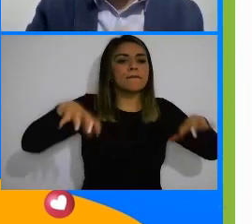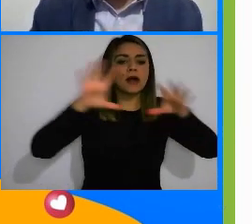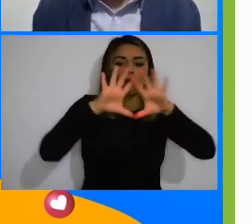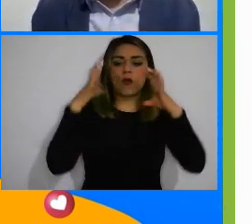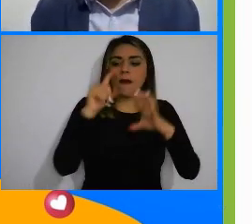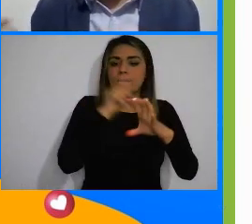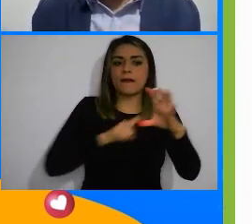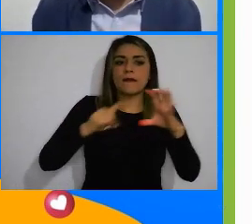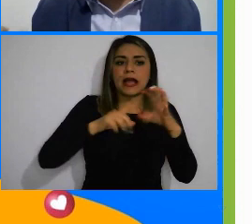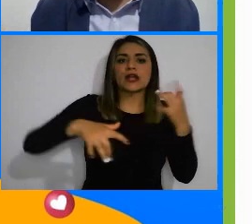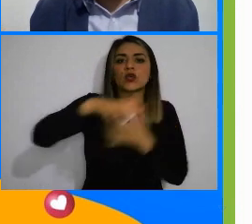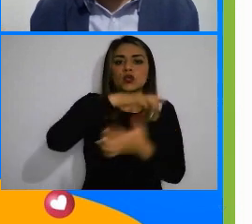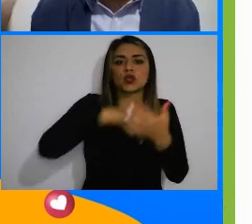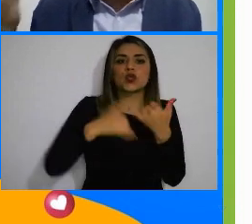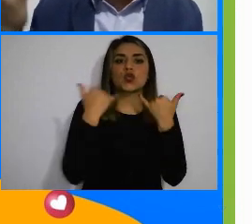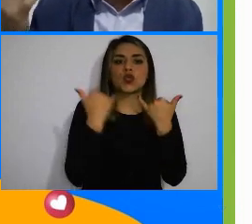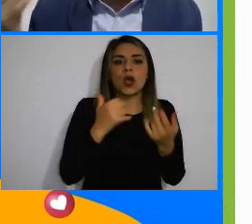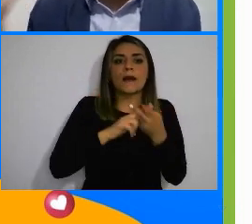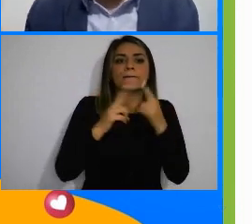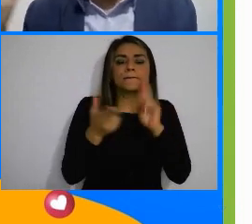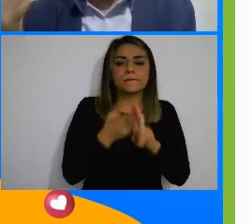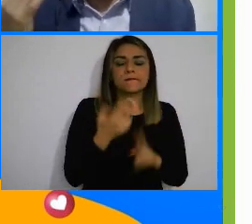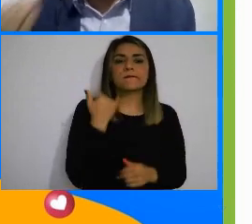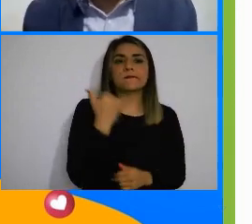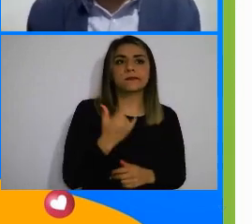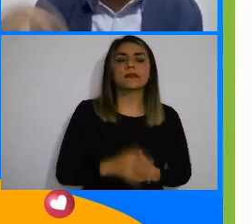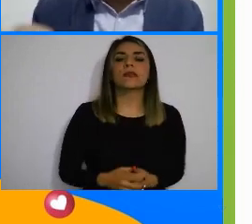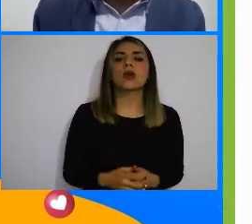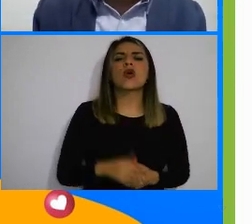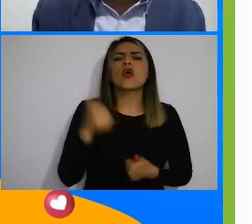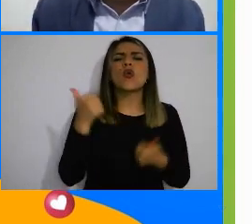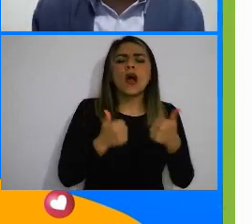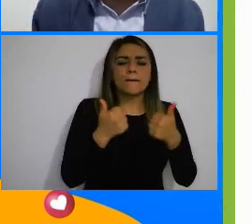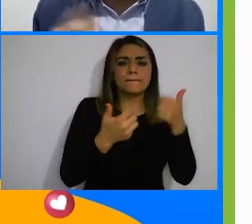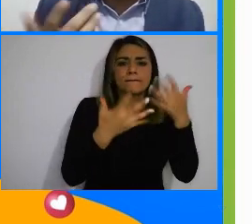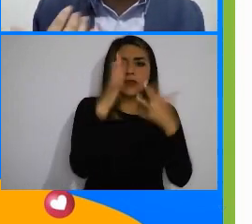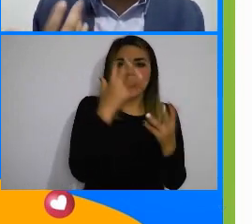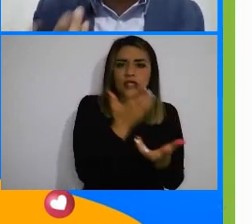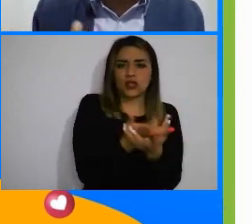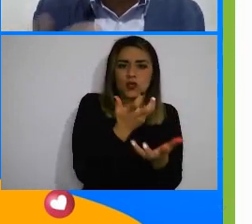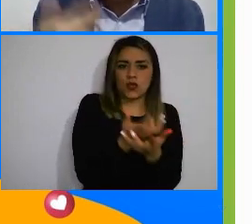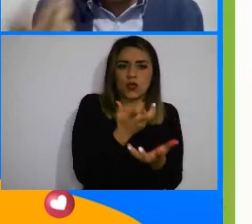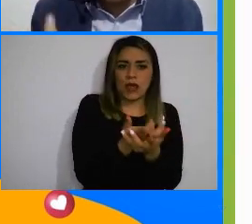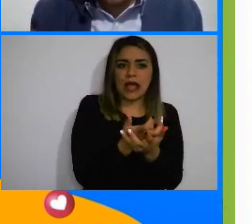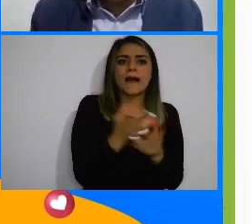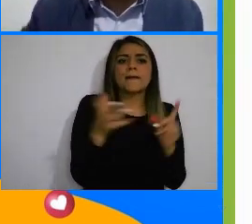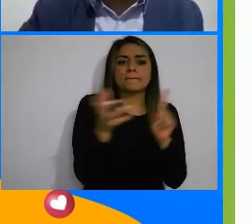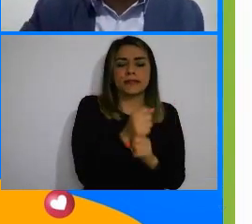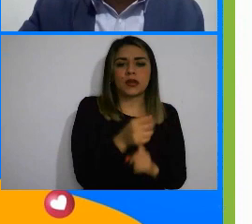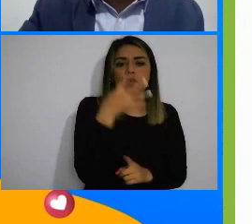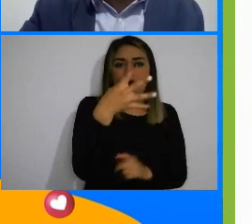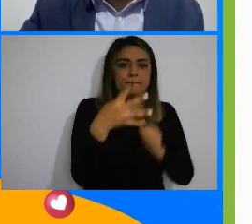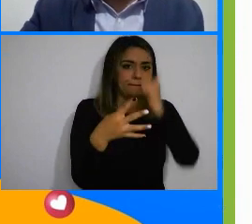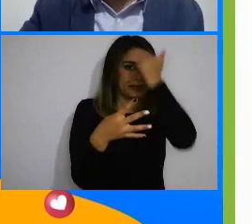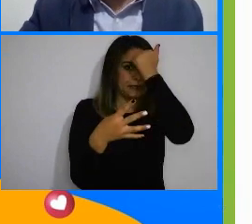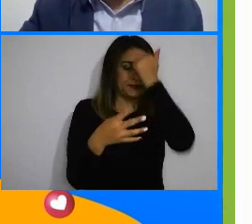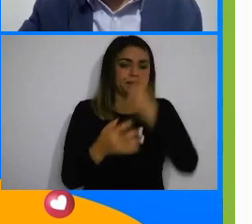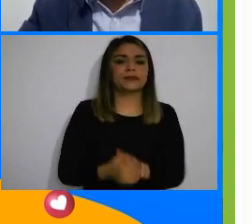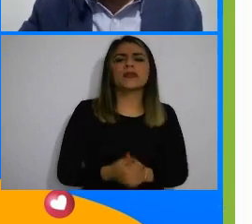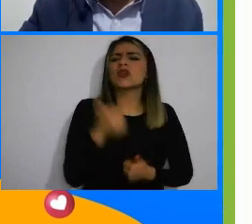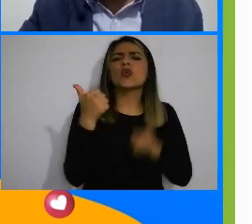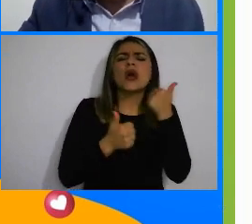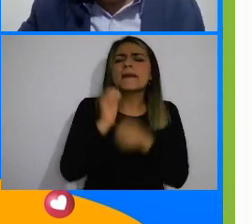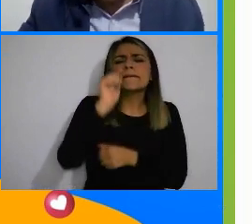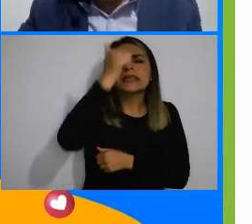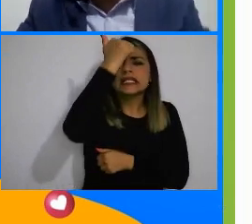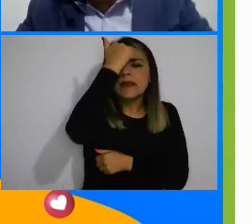otros ecosistemas, de las tundras, taigas, bosques tropicales y bosques templados. Entonces vamos a encontrar 4 principalmente, bueno,